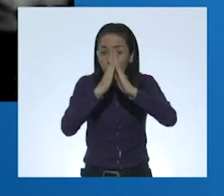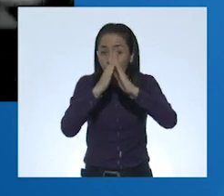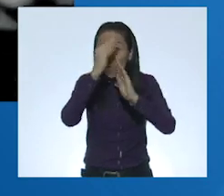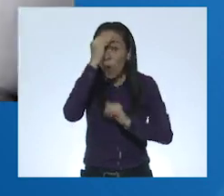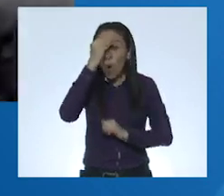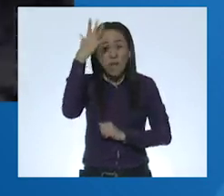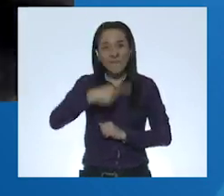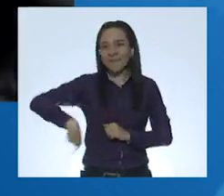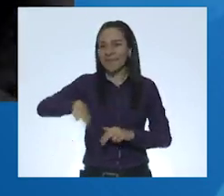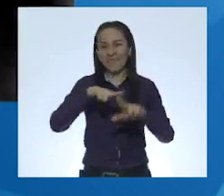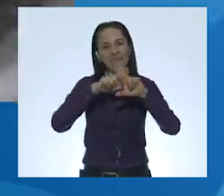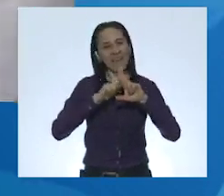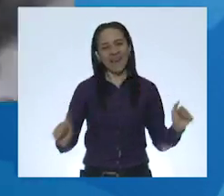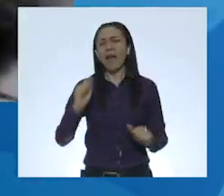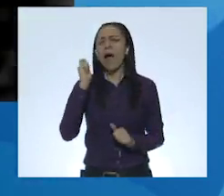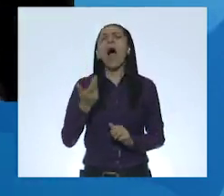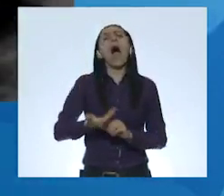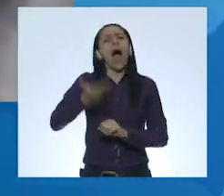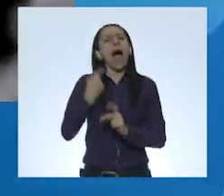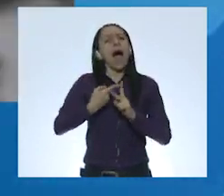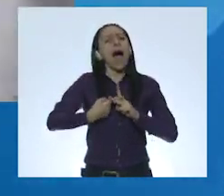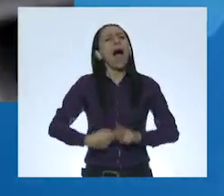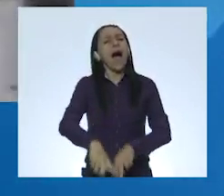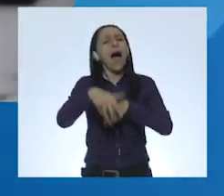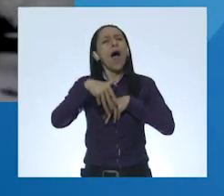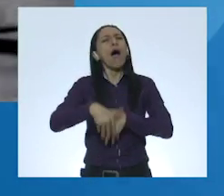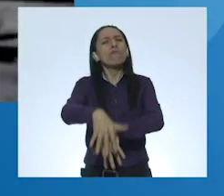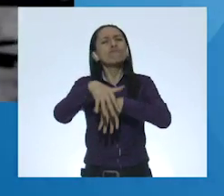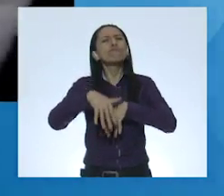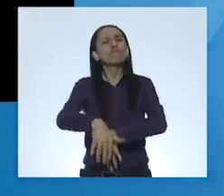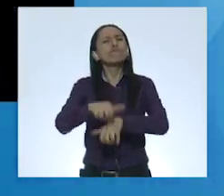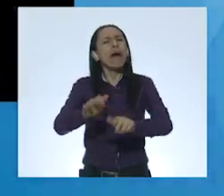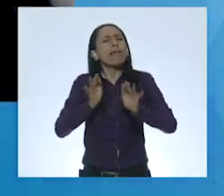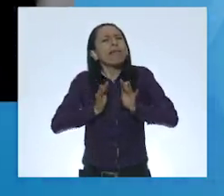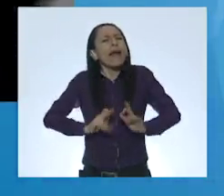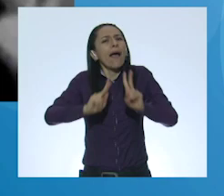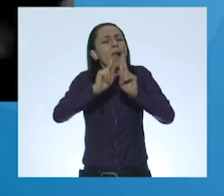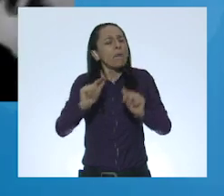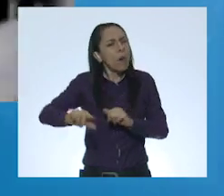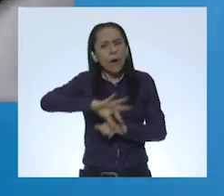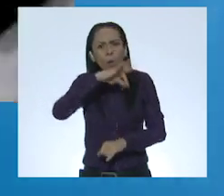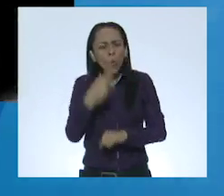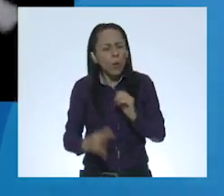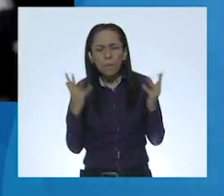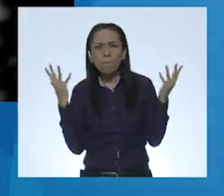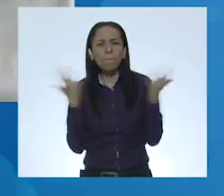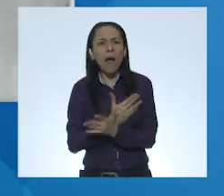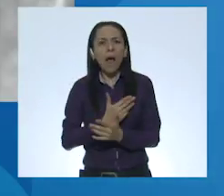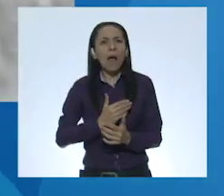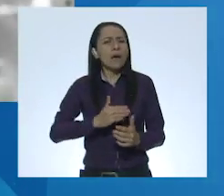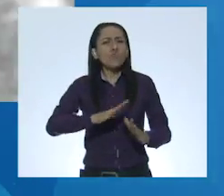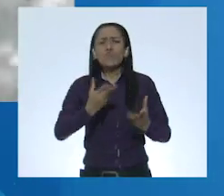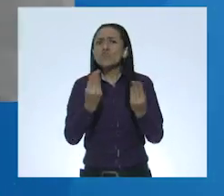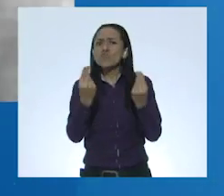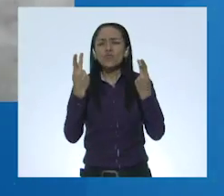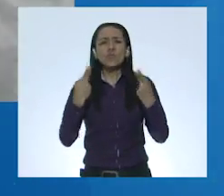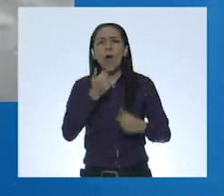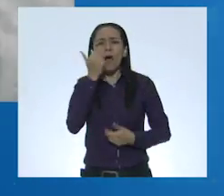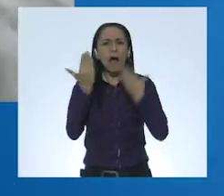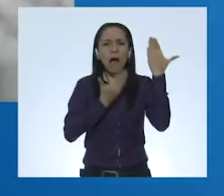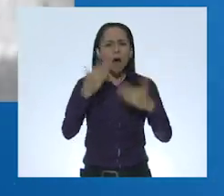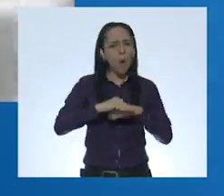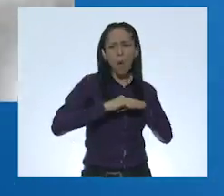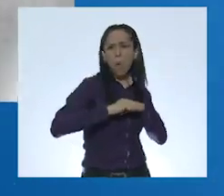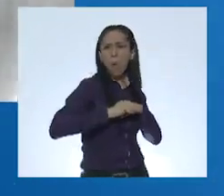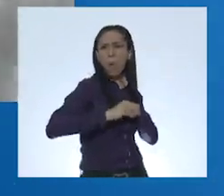trataba de una manifestación pacífica y terminó con la represión y la muerte de decenas de estudiantes. El